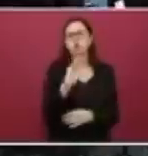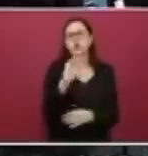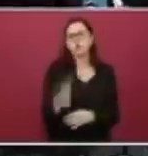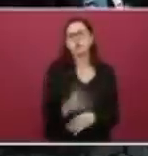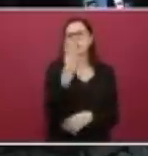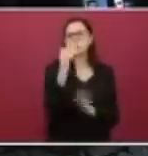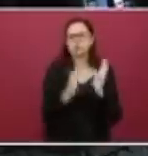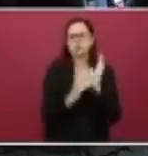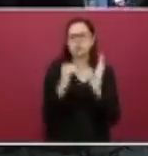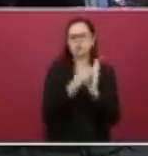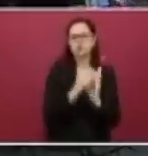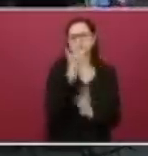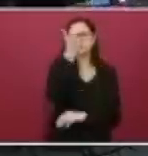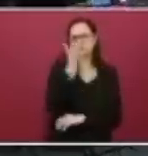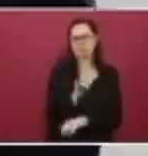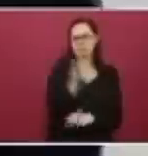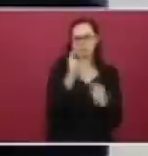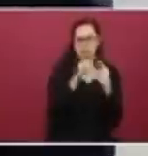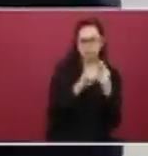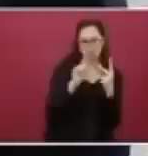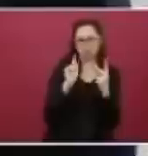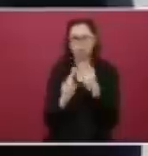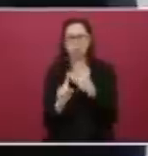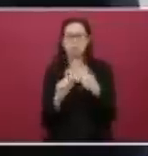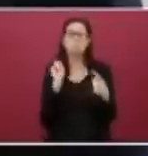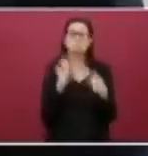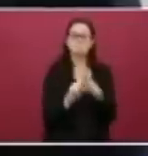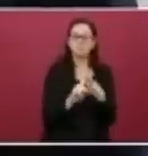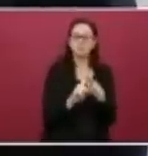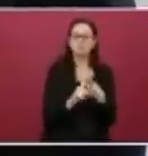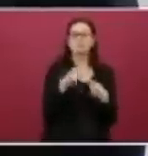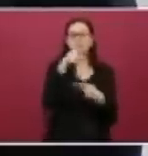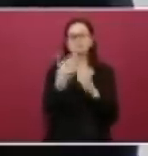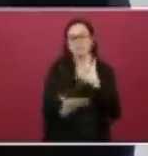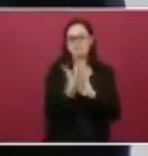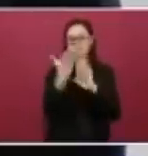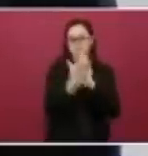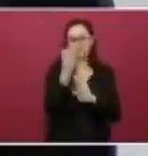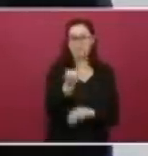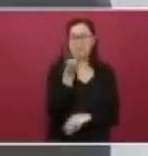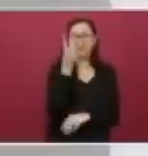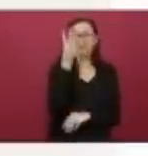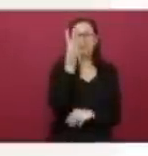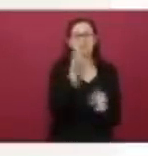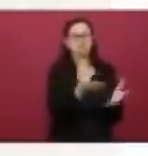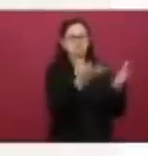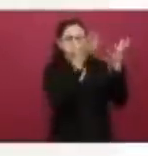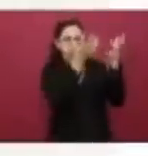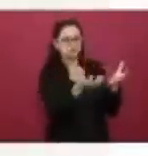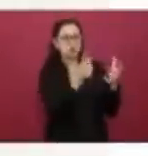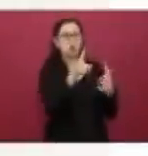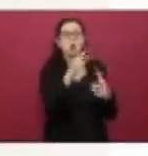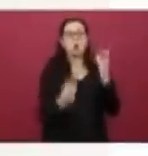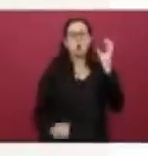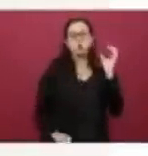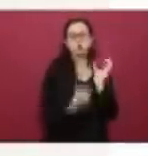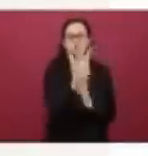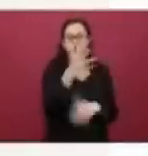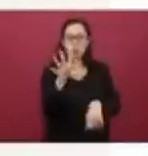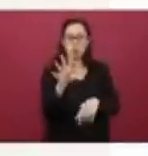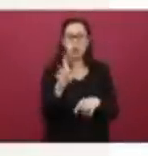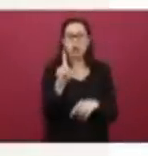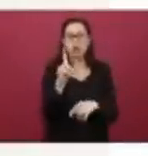millones de pesos en dos fases en una primera fase la construcción de tres colectores y una nueva planta de tratamiento de aguas